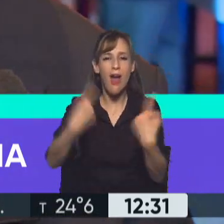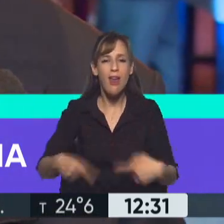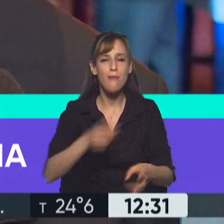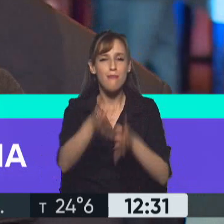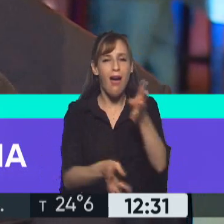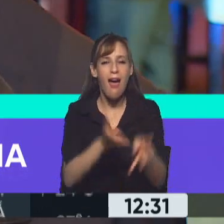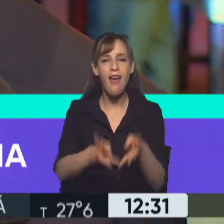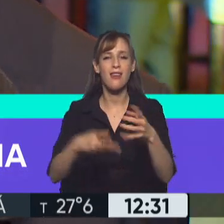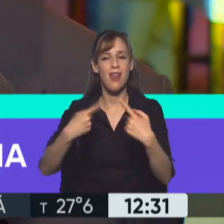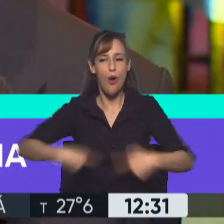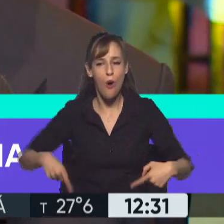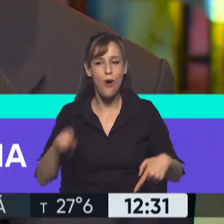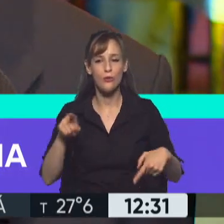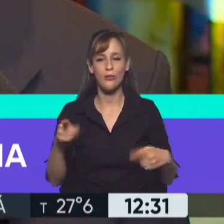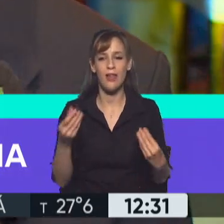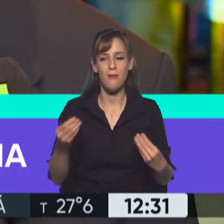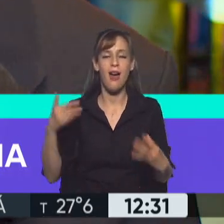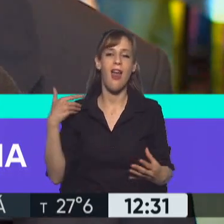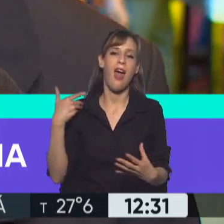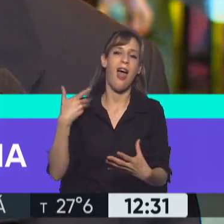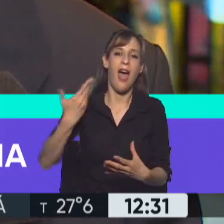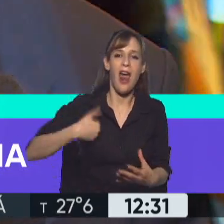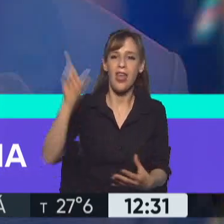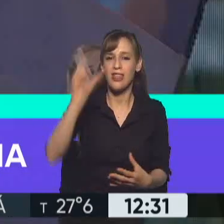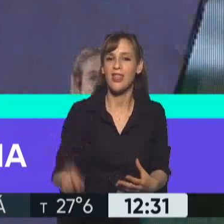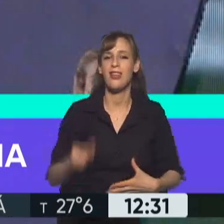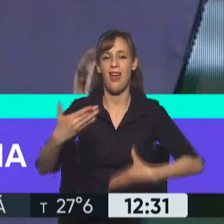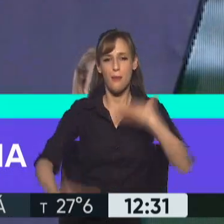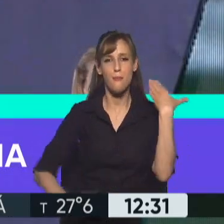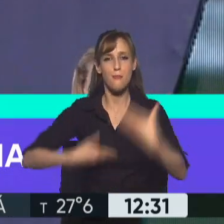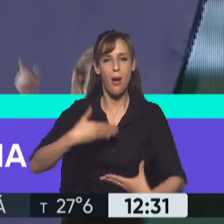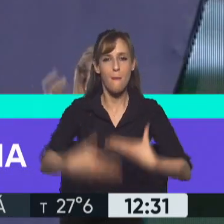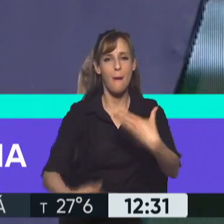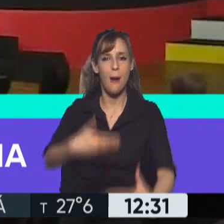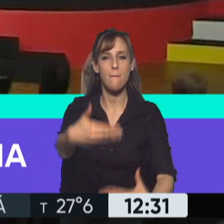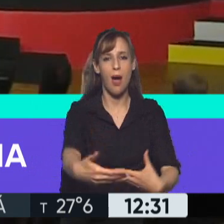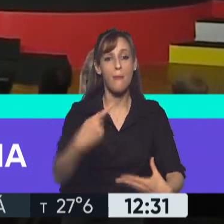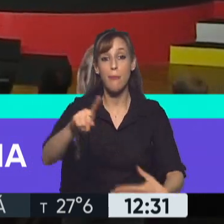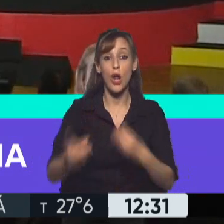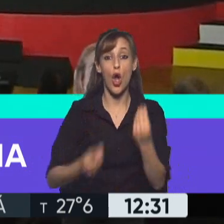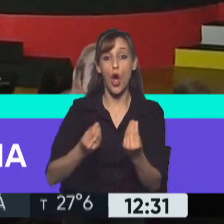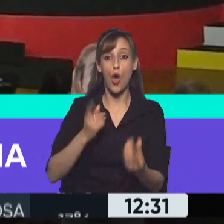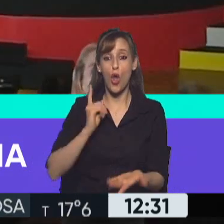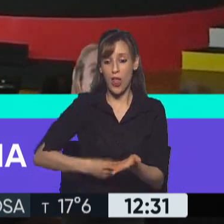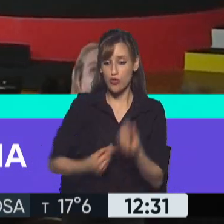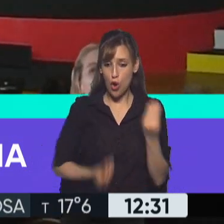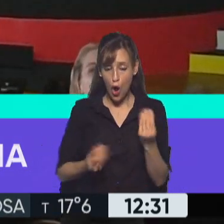Ahora, para abrir más oportunidades a la Argentina. Ahora, ¿cómo lo hace? Eso lo decide el gobierno, no nosotros.